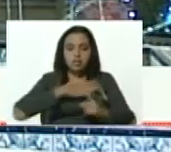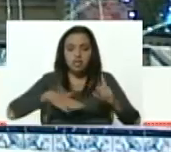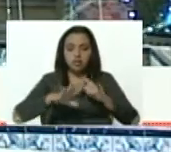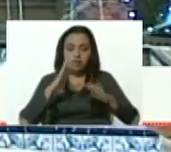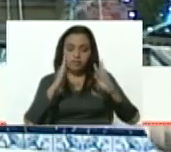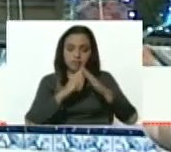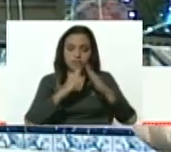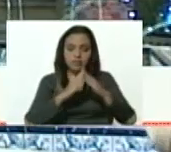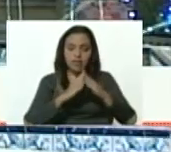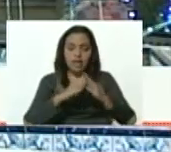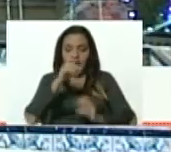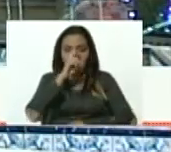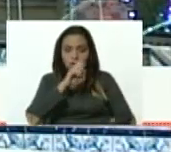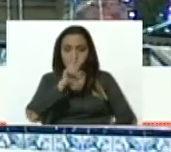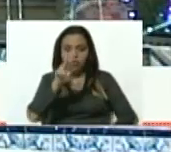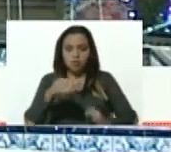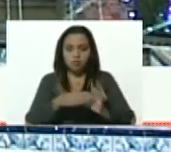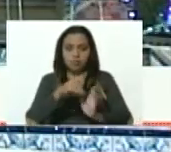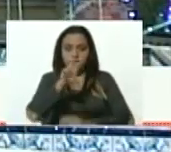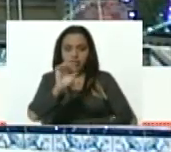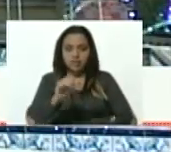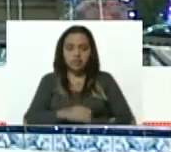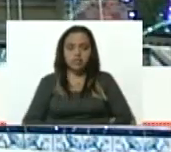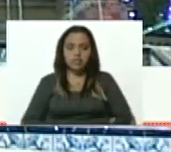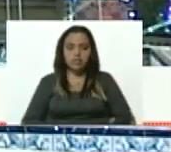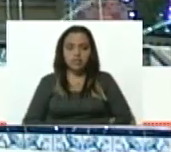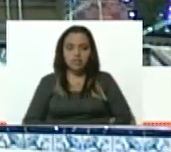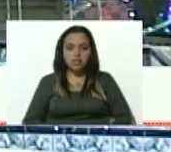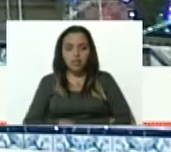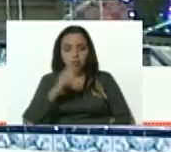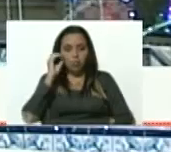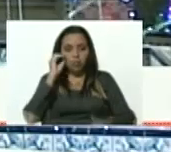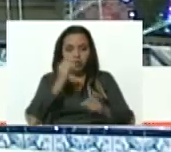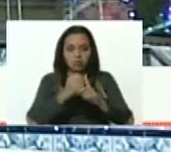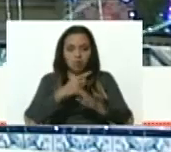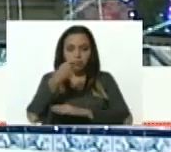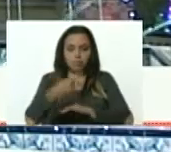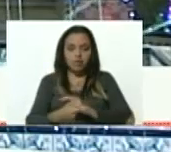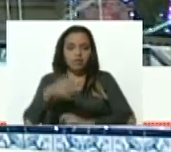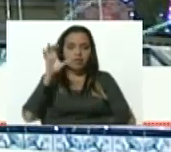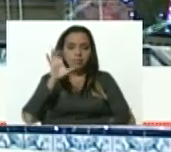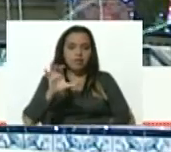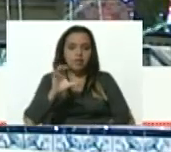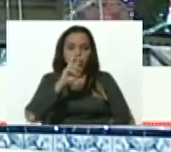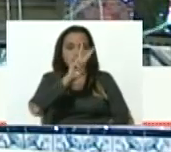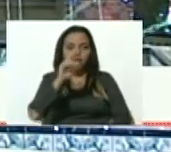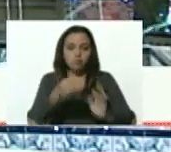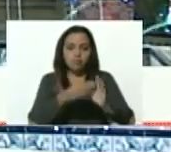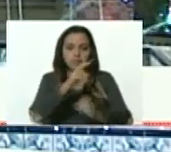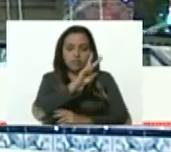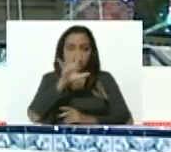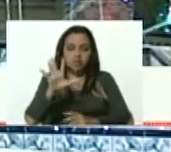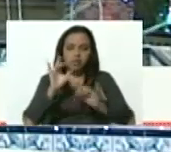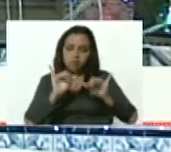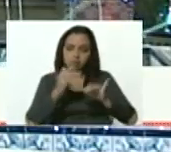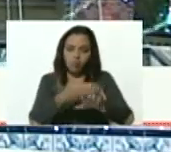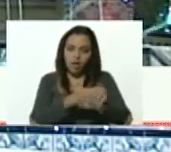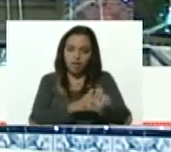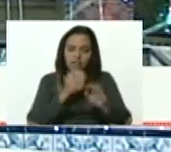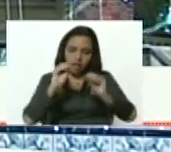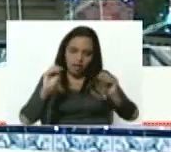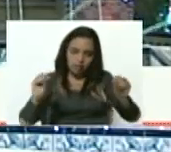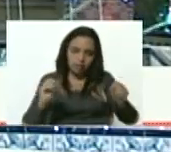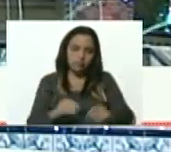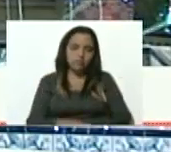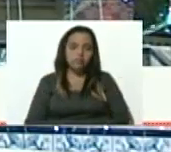año 2020, enmarcado en el Plan de la Patria 2025, precisamente lo que estaba anunciando.